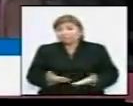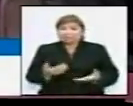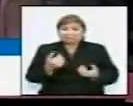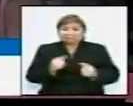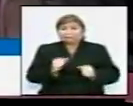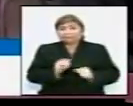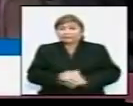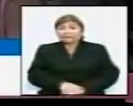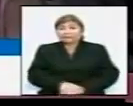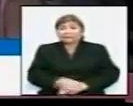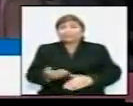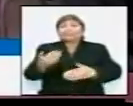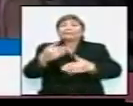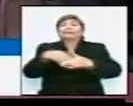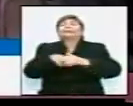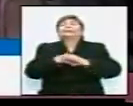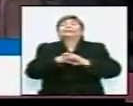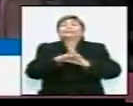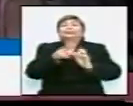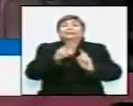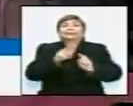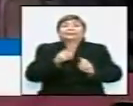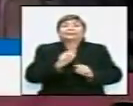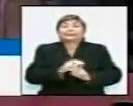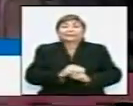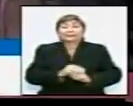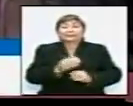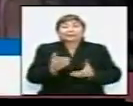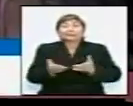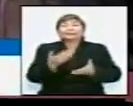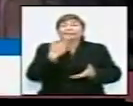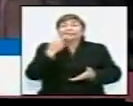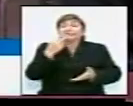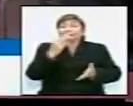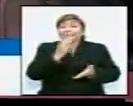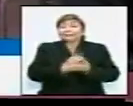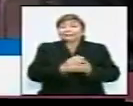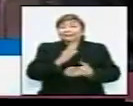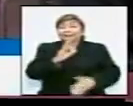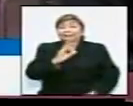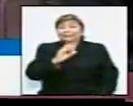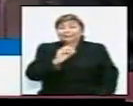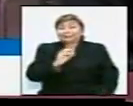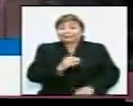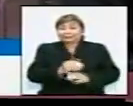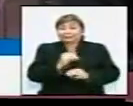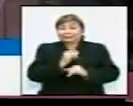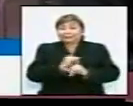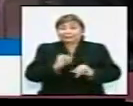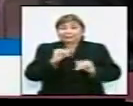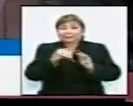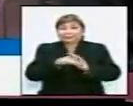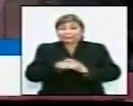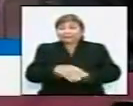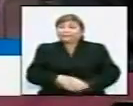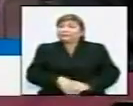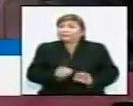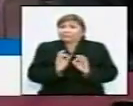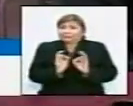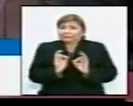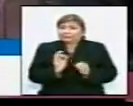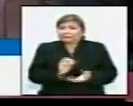posibilidad insertarse ahí, en breves palabras, la fórmula de democracia interna que se va a adoptar. Nada